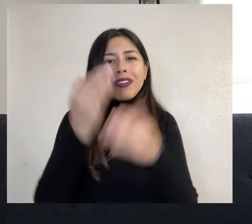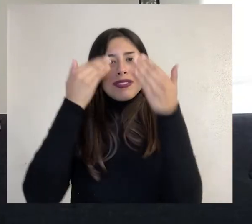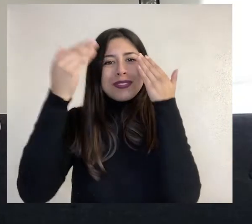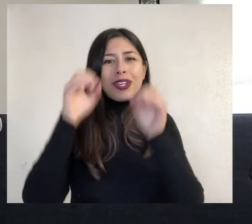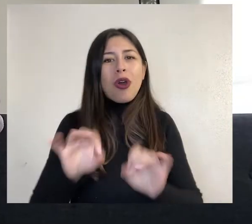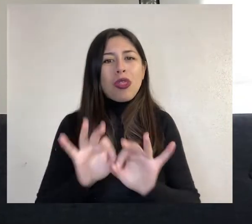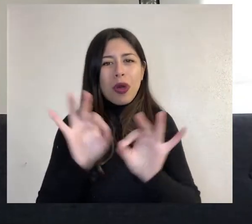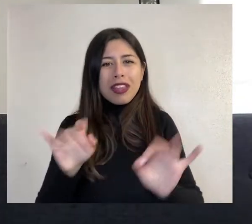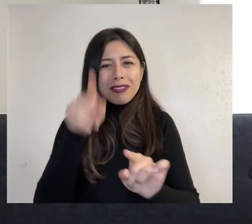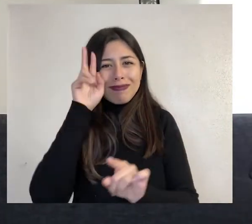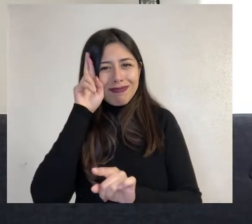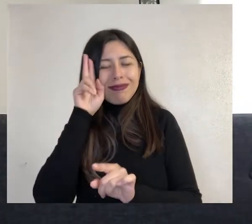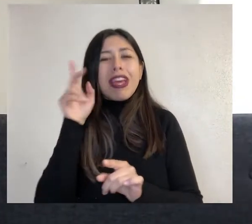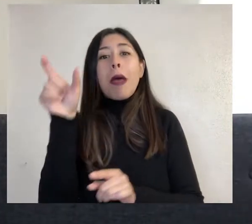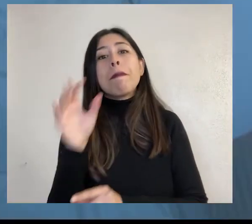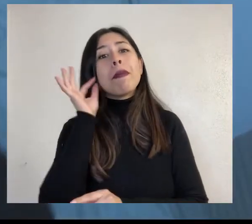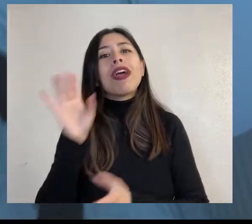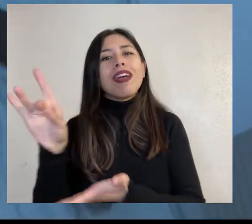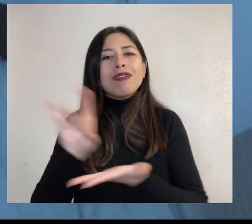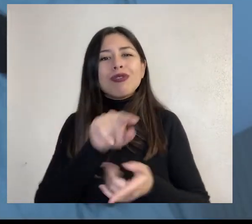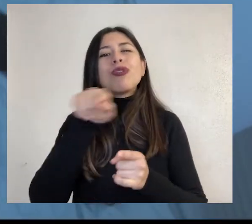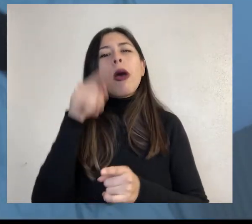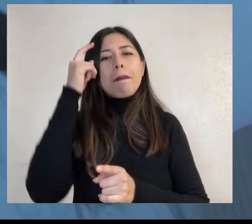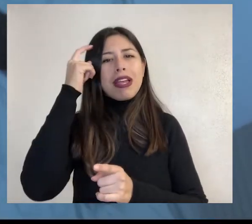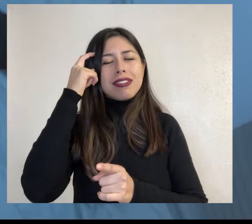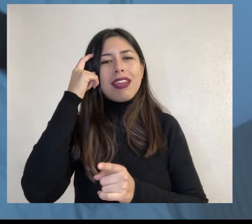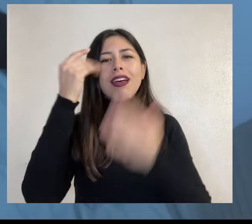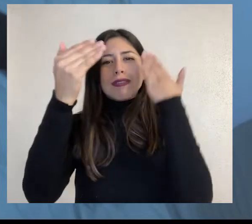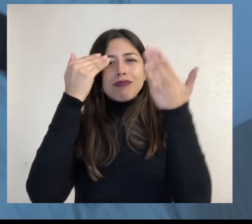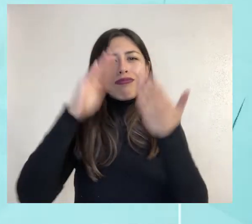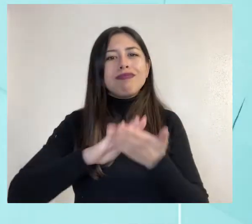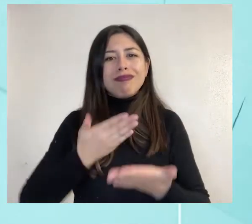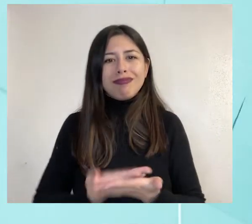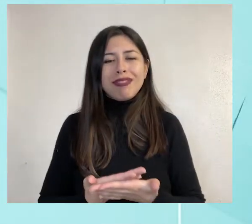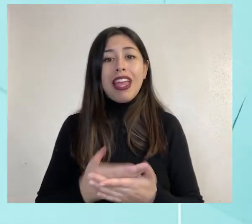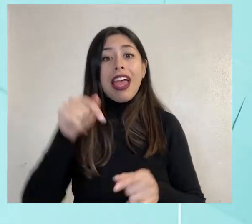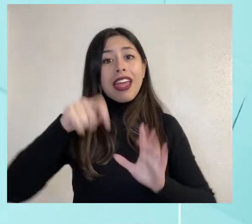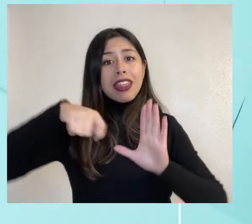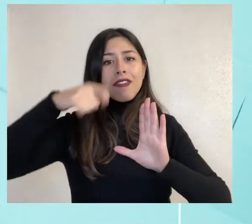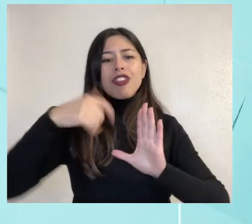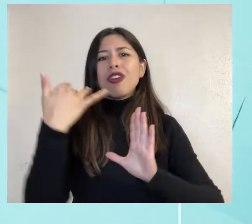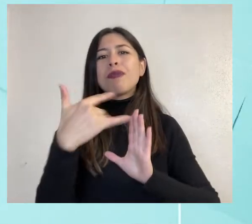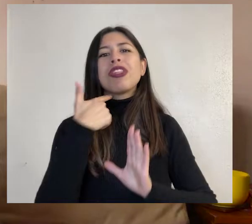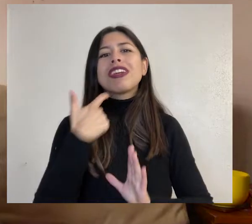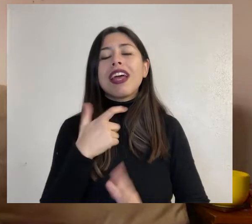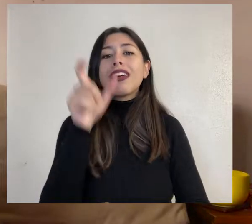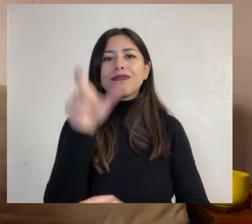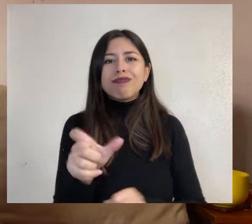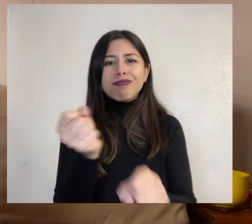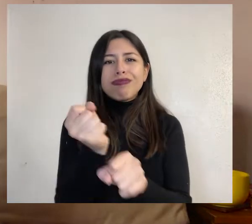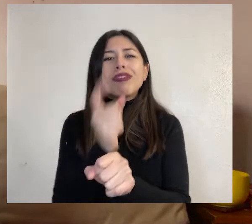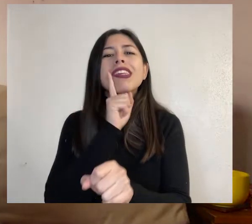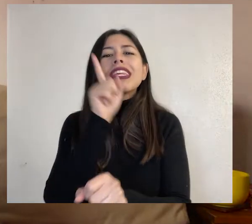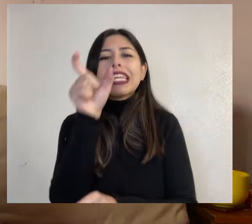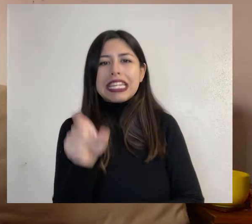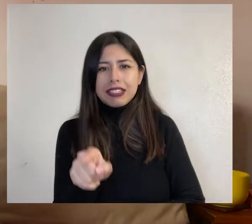¿la recuerdas? Donde ayer invitaba a pensar en salud mental, es que en este video queremos hablarte sobre la importancia de trabajar en quién eres.